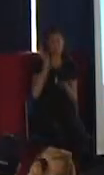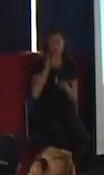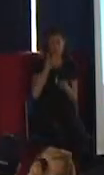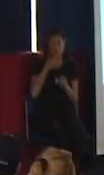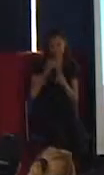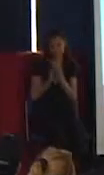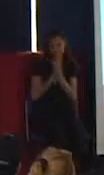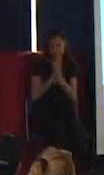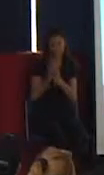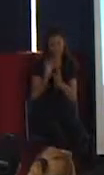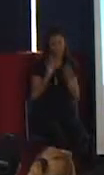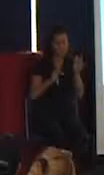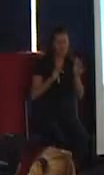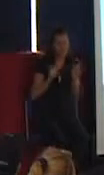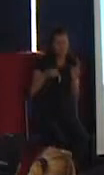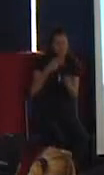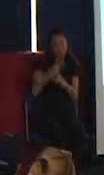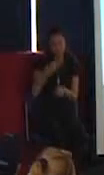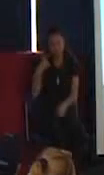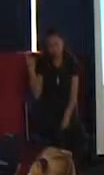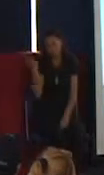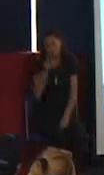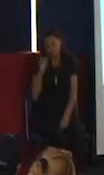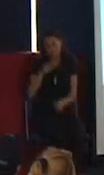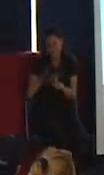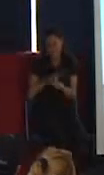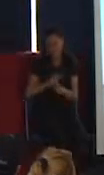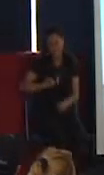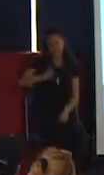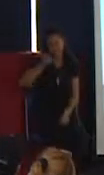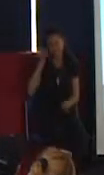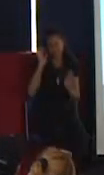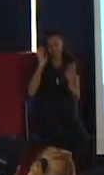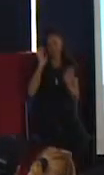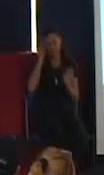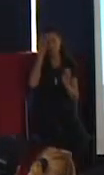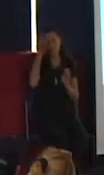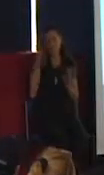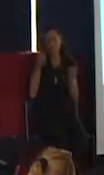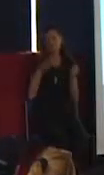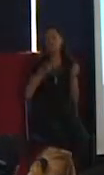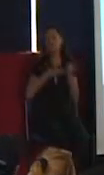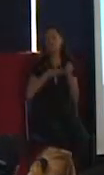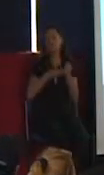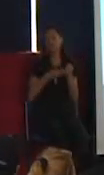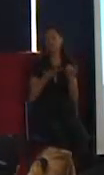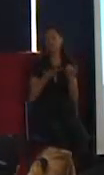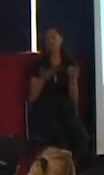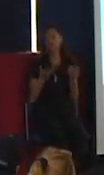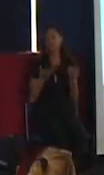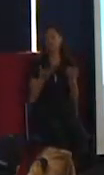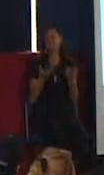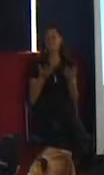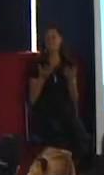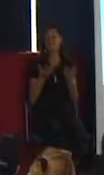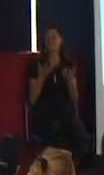como ellas. Claro que se presentan, ¿sí? Porque el SENA no está,